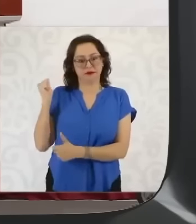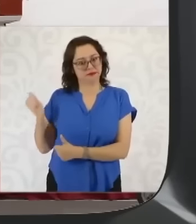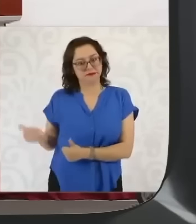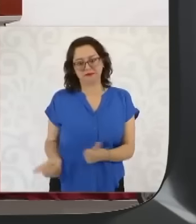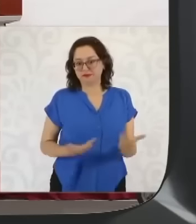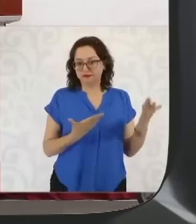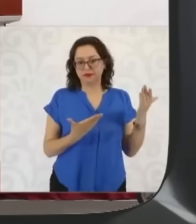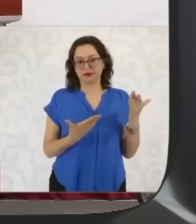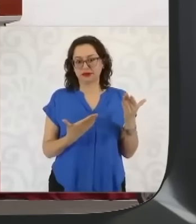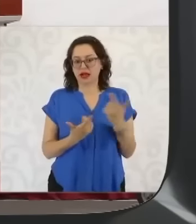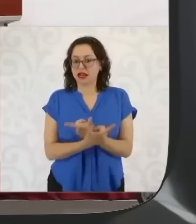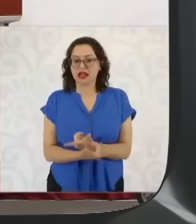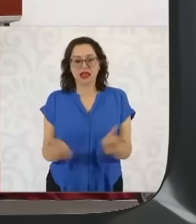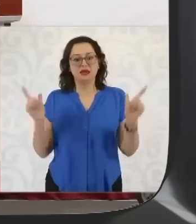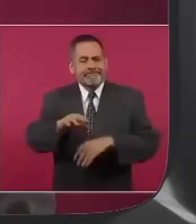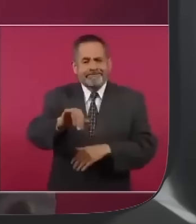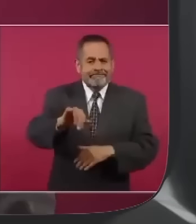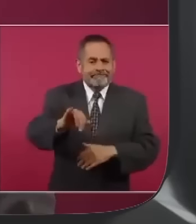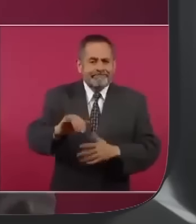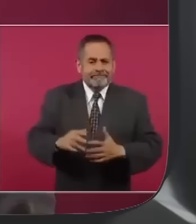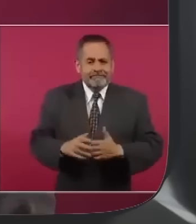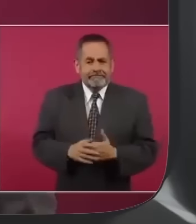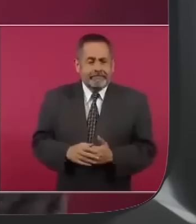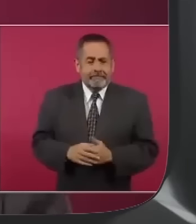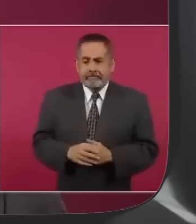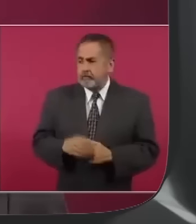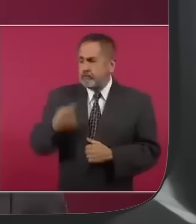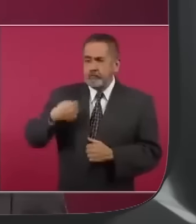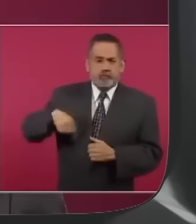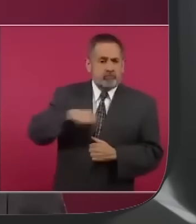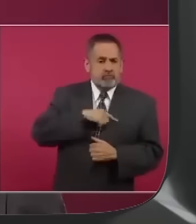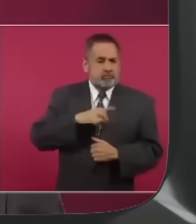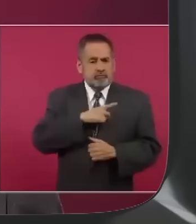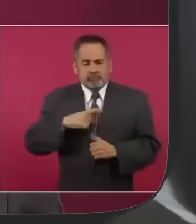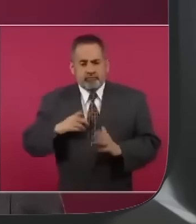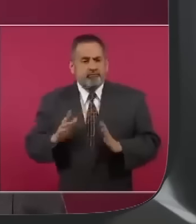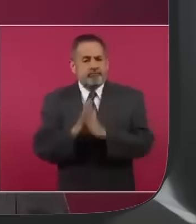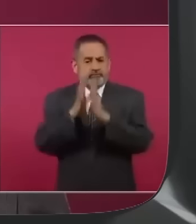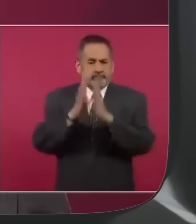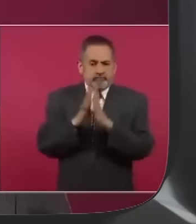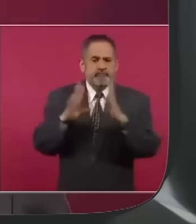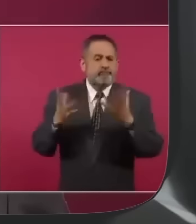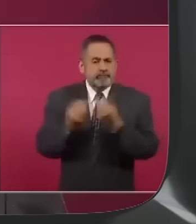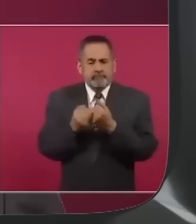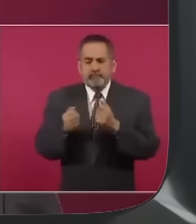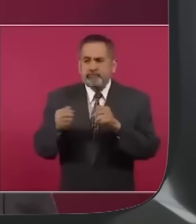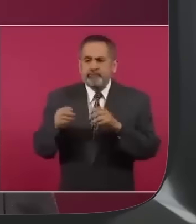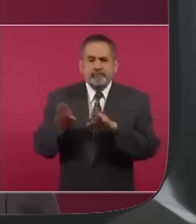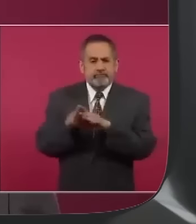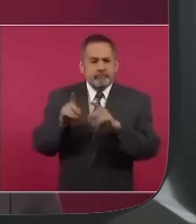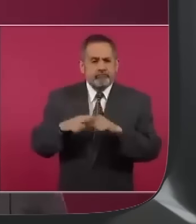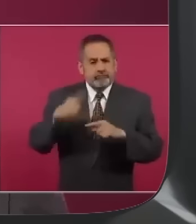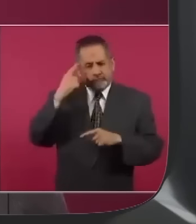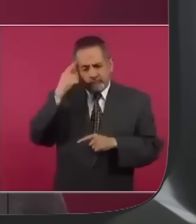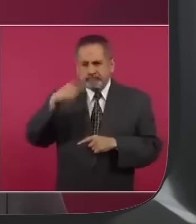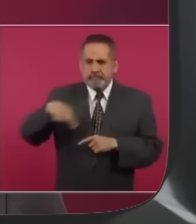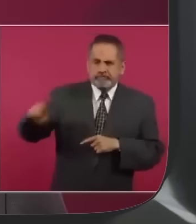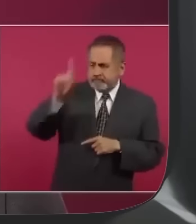mexicano libremente. Y todos tenemos que participar en limpiar, en